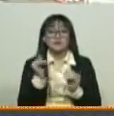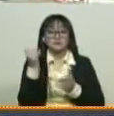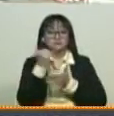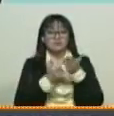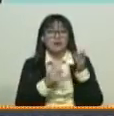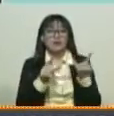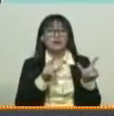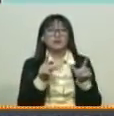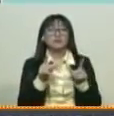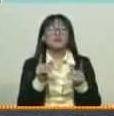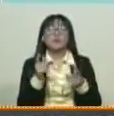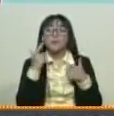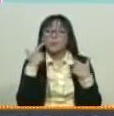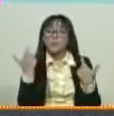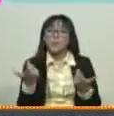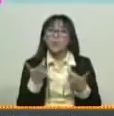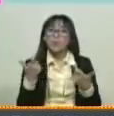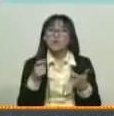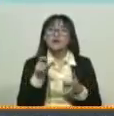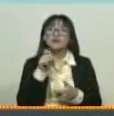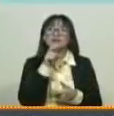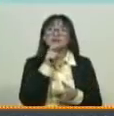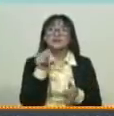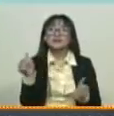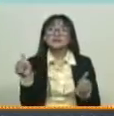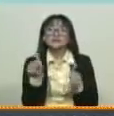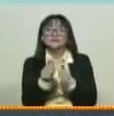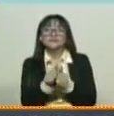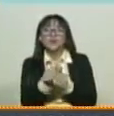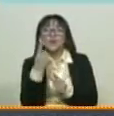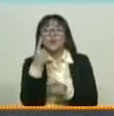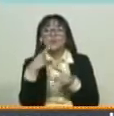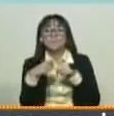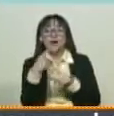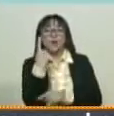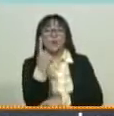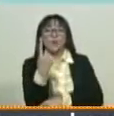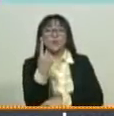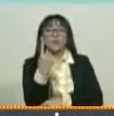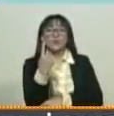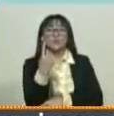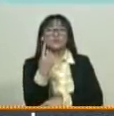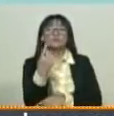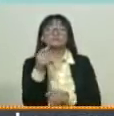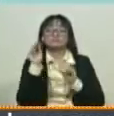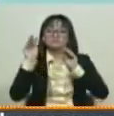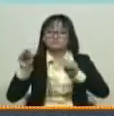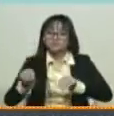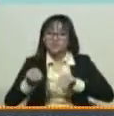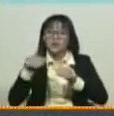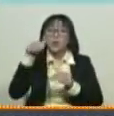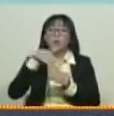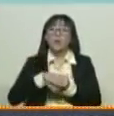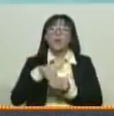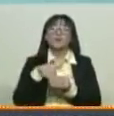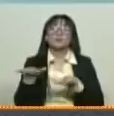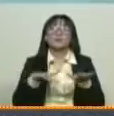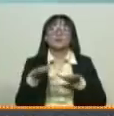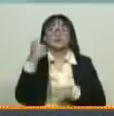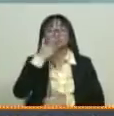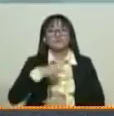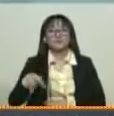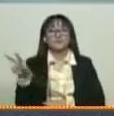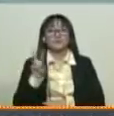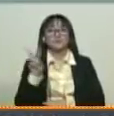registrado, vayan buscando quién es su pareja, su uno más uno, para llamarlo al voto por el movimiento